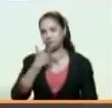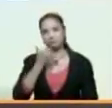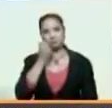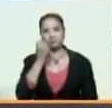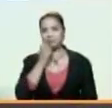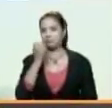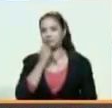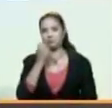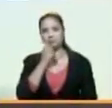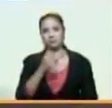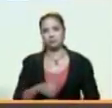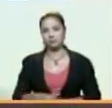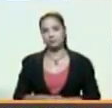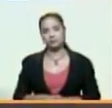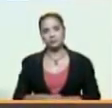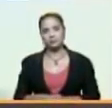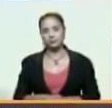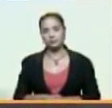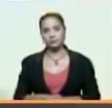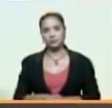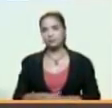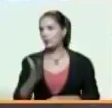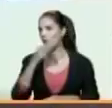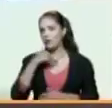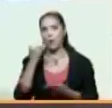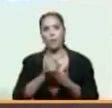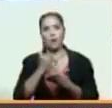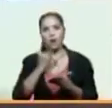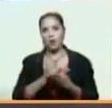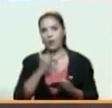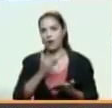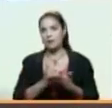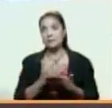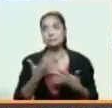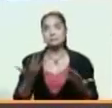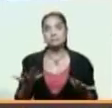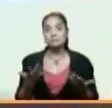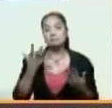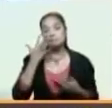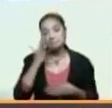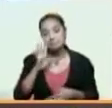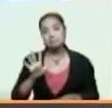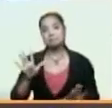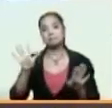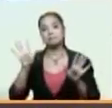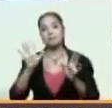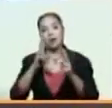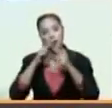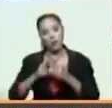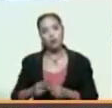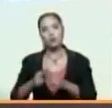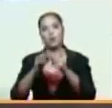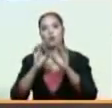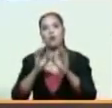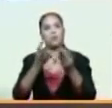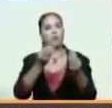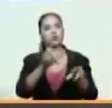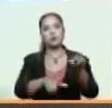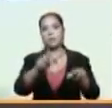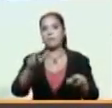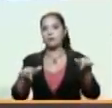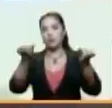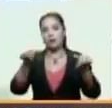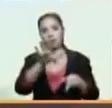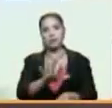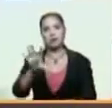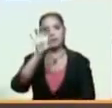ligeras, totalmente sin prueba, para pretender mancillar el honor de muchísima gente en este